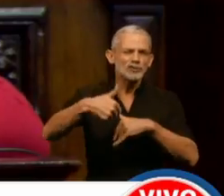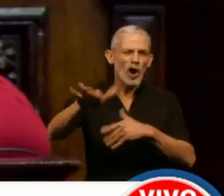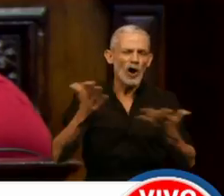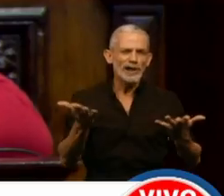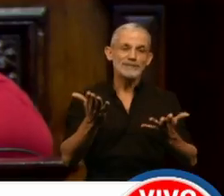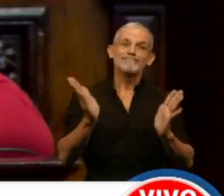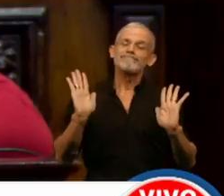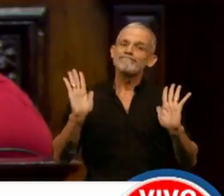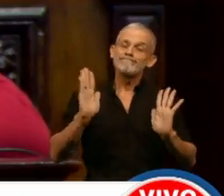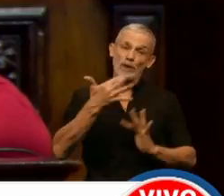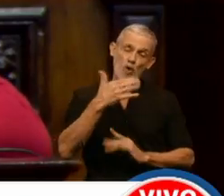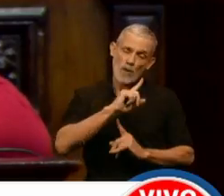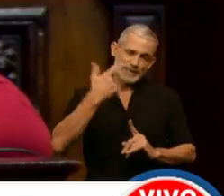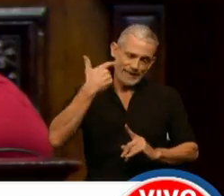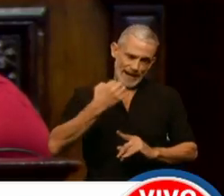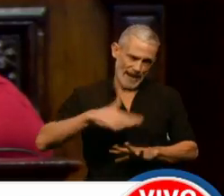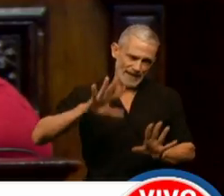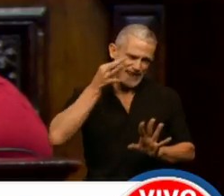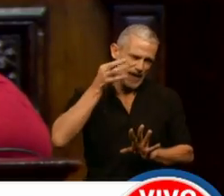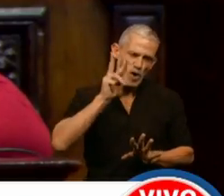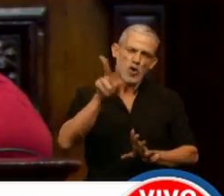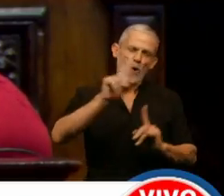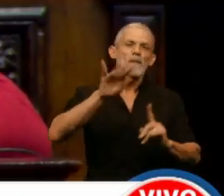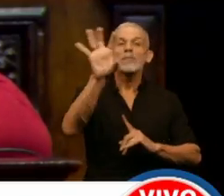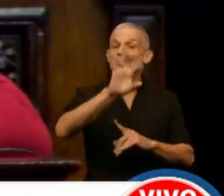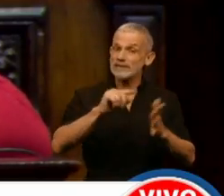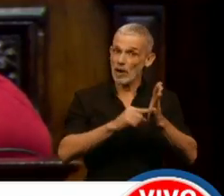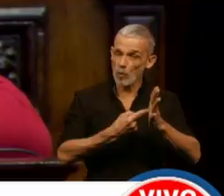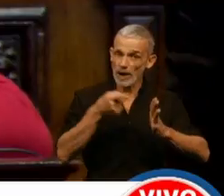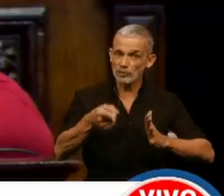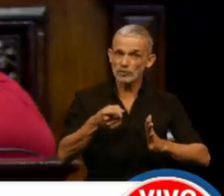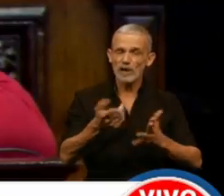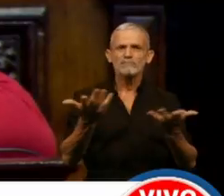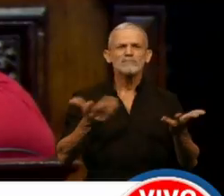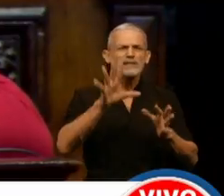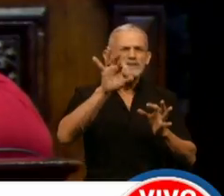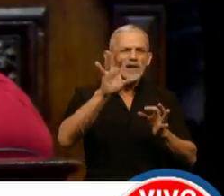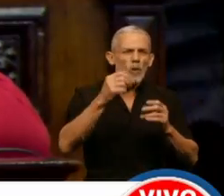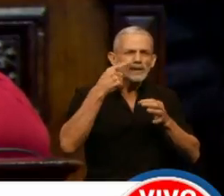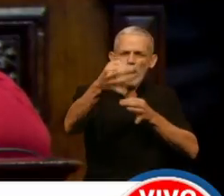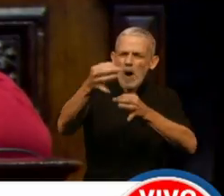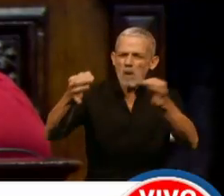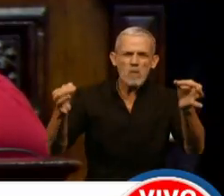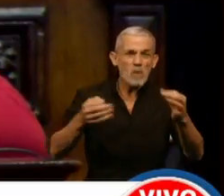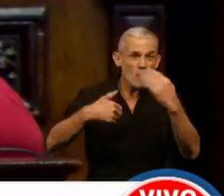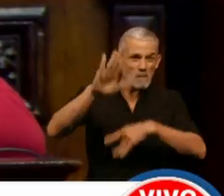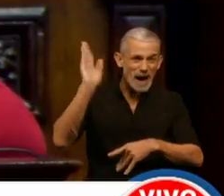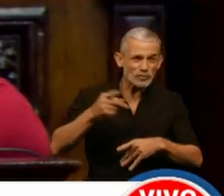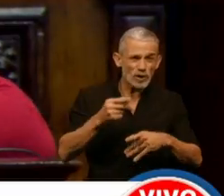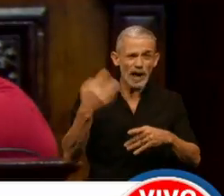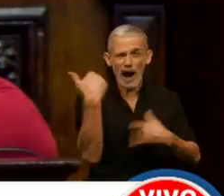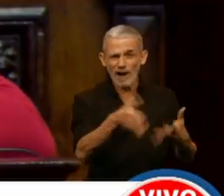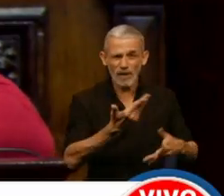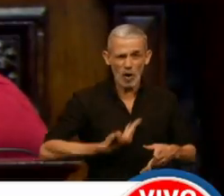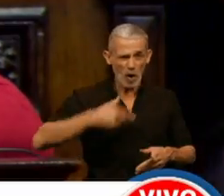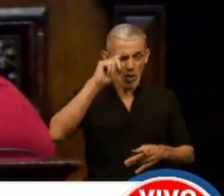es no entender la realidad la provincia de buenas tardes de 50 municipios no son mayoritariamente oficialistas y